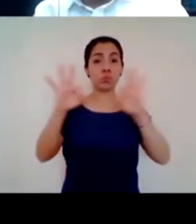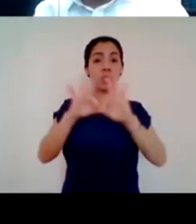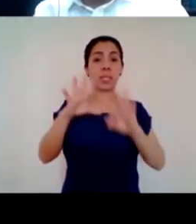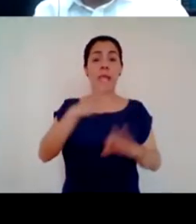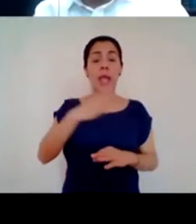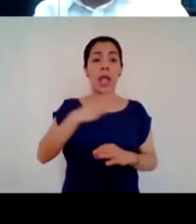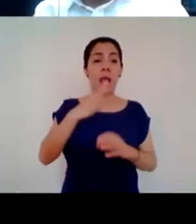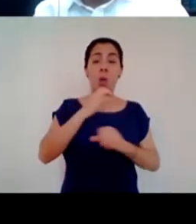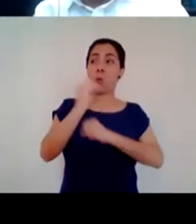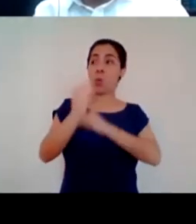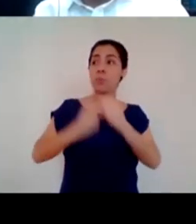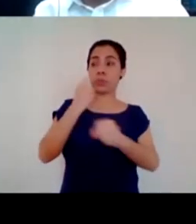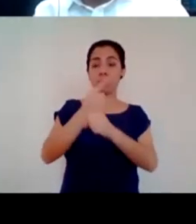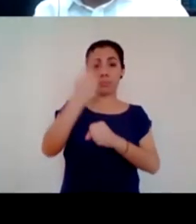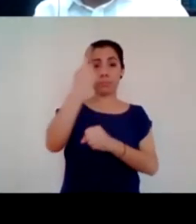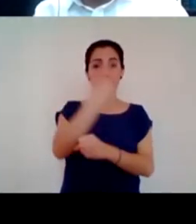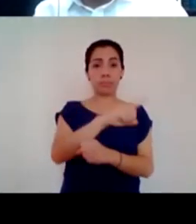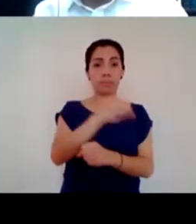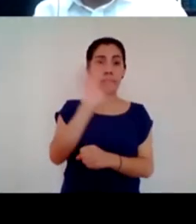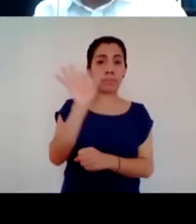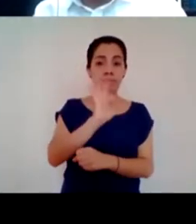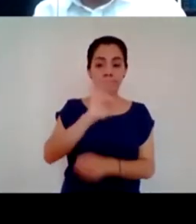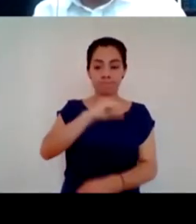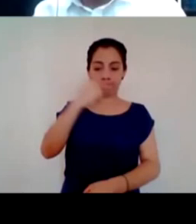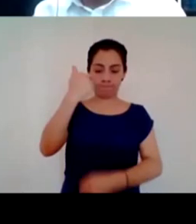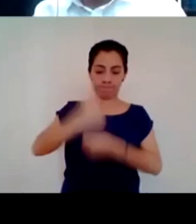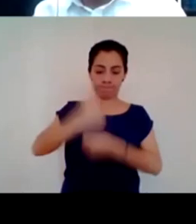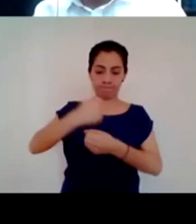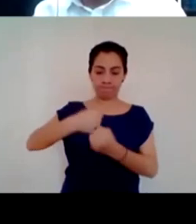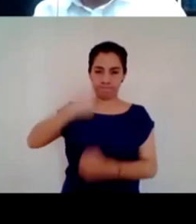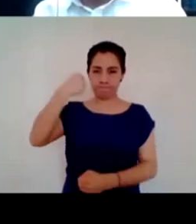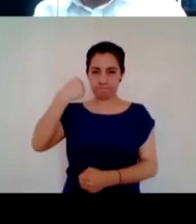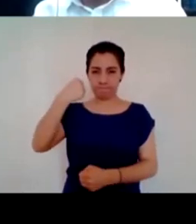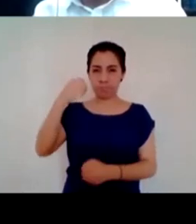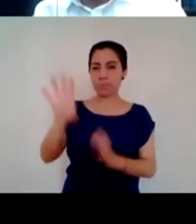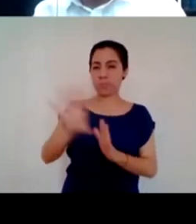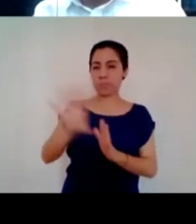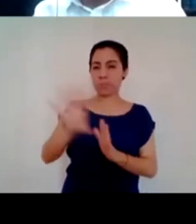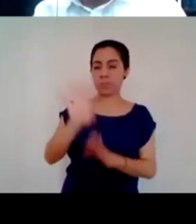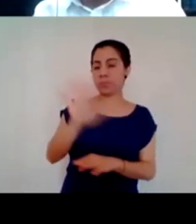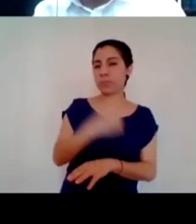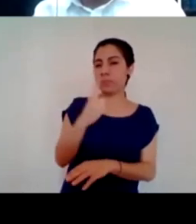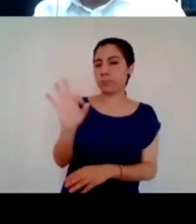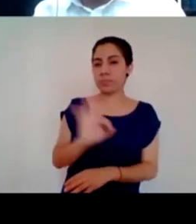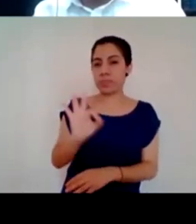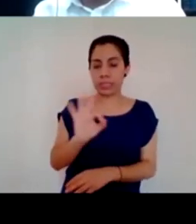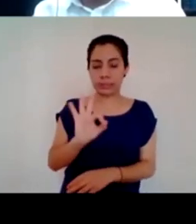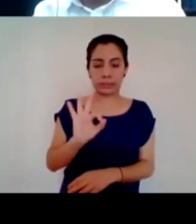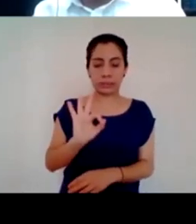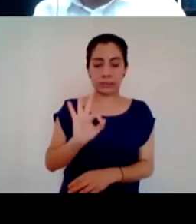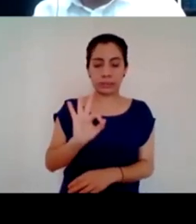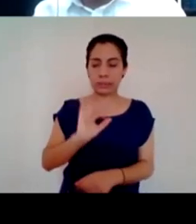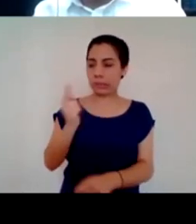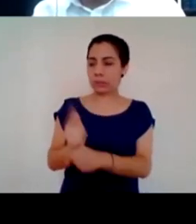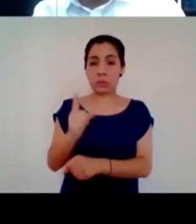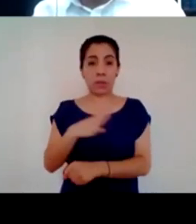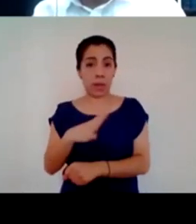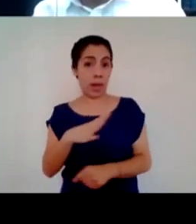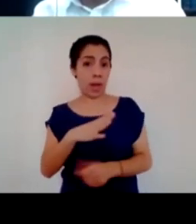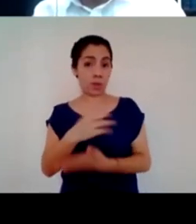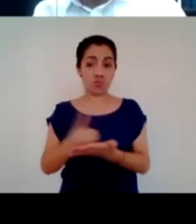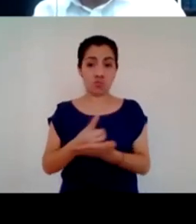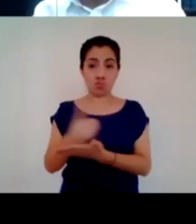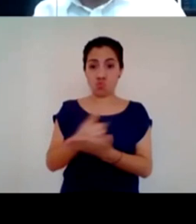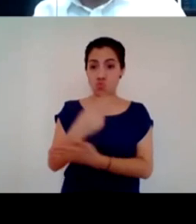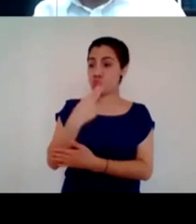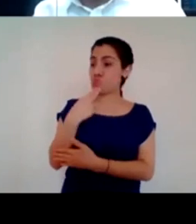oportunidad de vernos en el espejo. Porque cuando hay un problema de tipo de consumo de sustancias que se asocia en algunas ocasiones a esta otra conducta